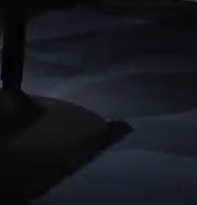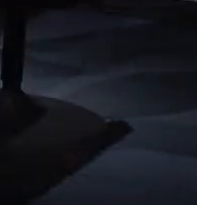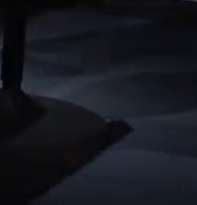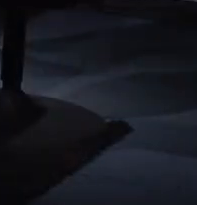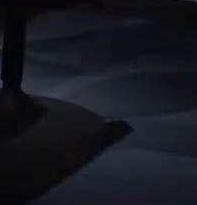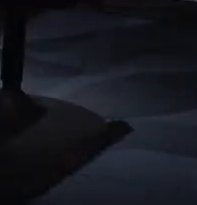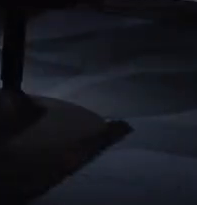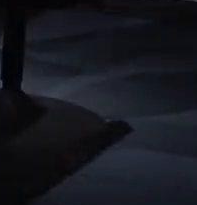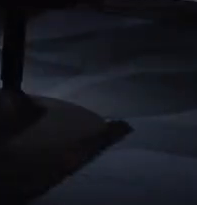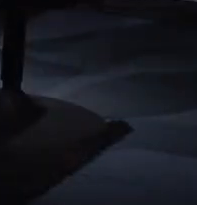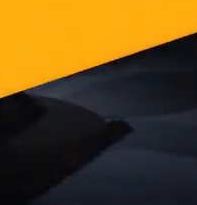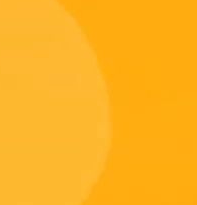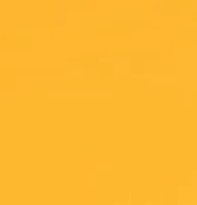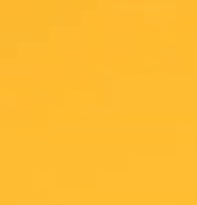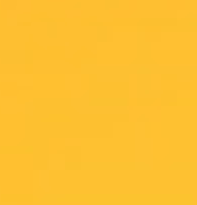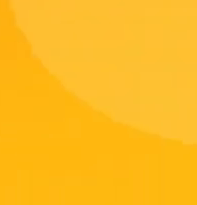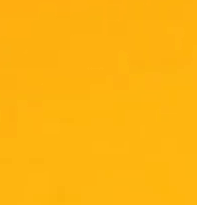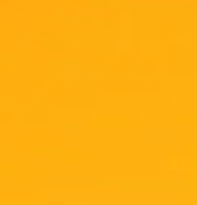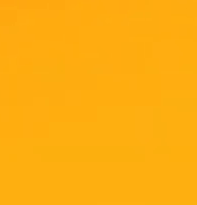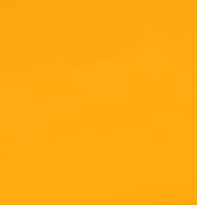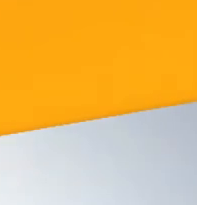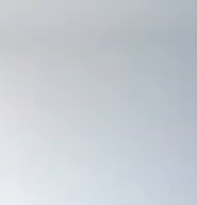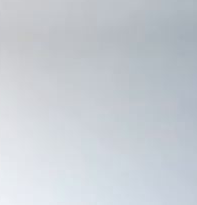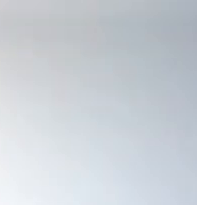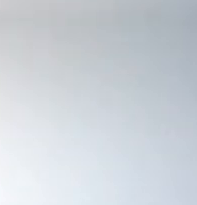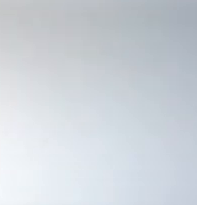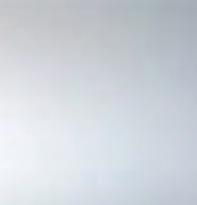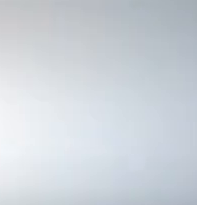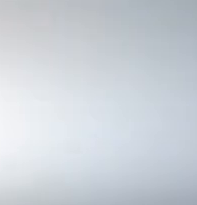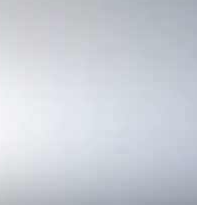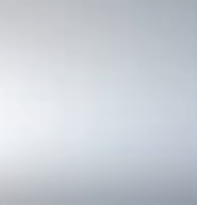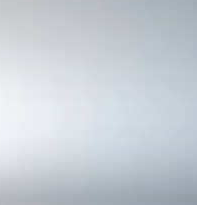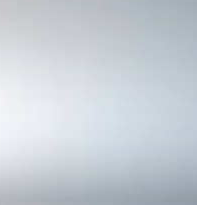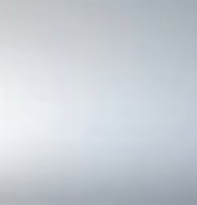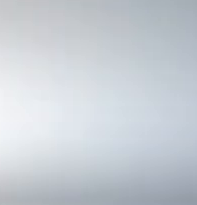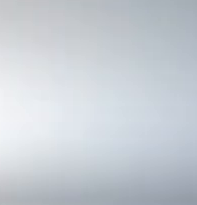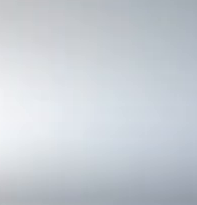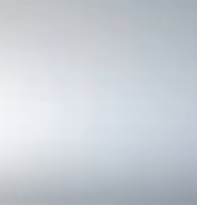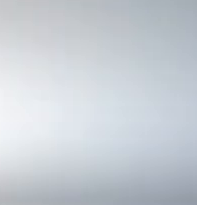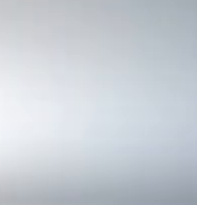gracias.